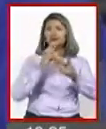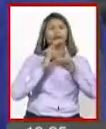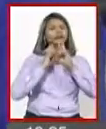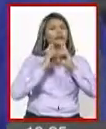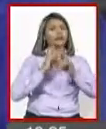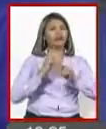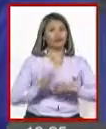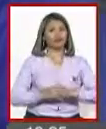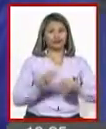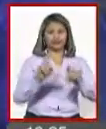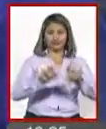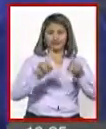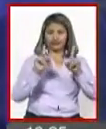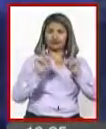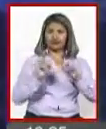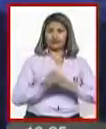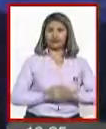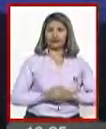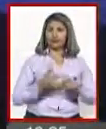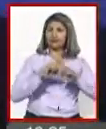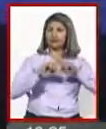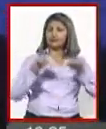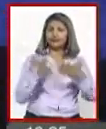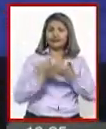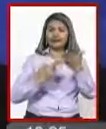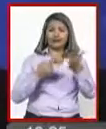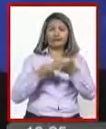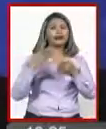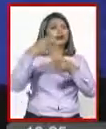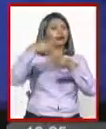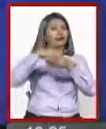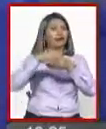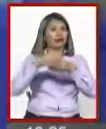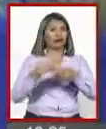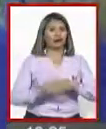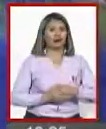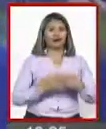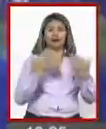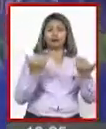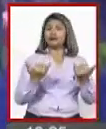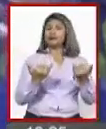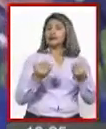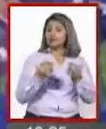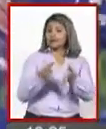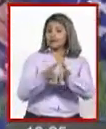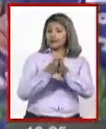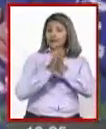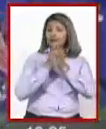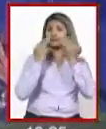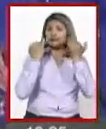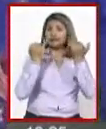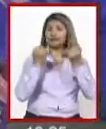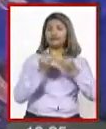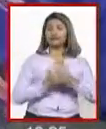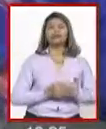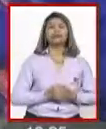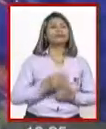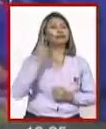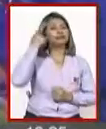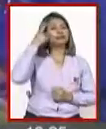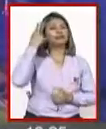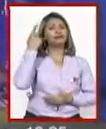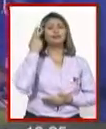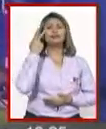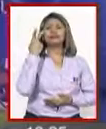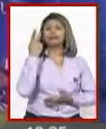responder a tu pregunta. Pero a lo que concierne internamente, hoy mismo voy a pedir los informes respectivos para ver